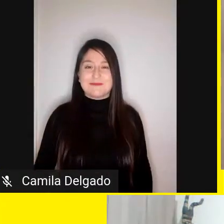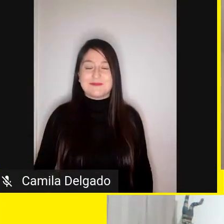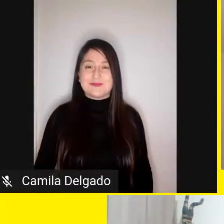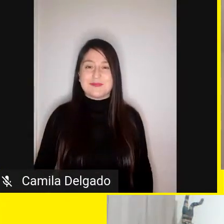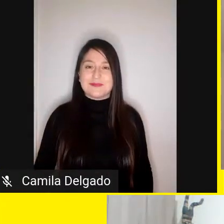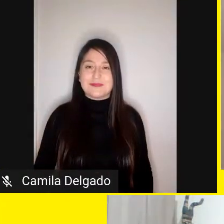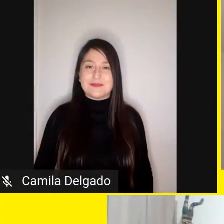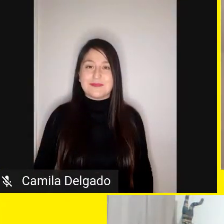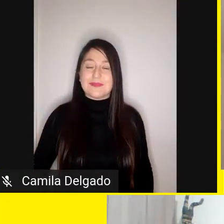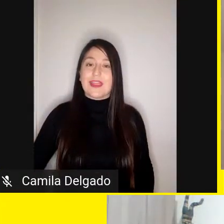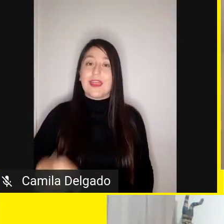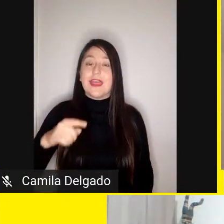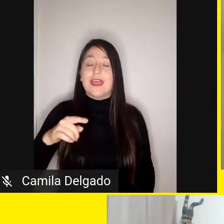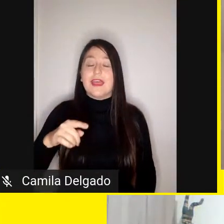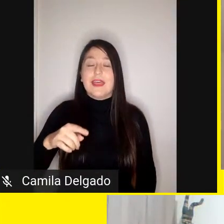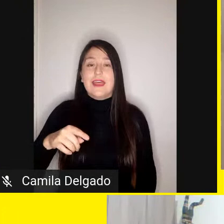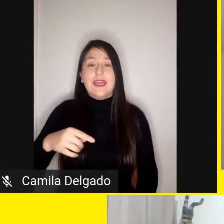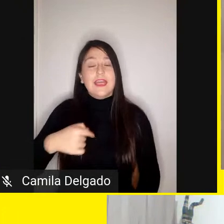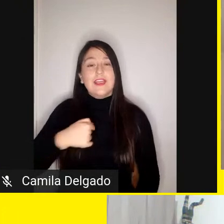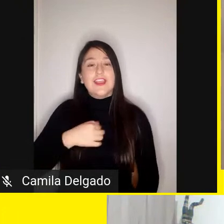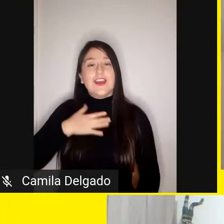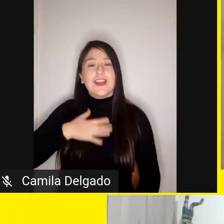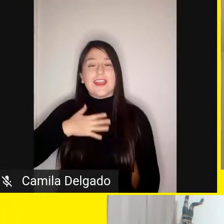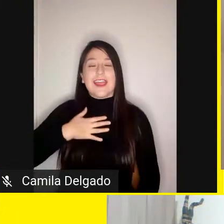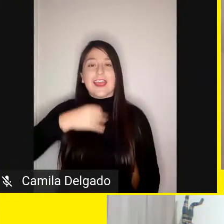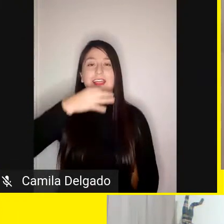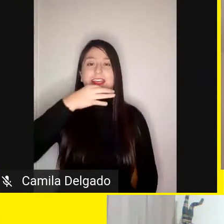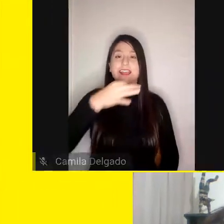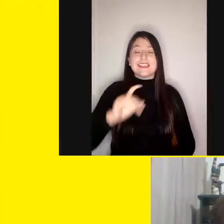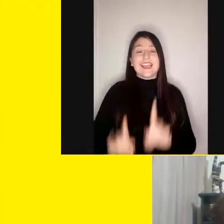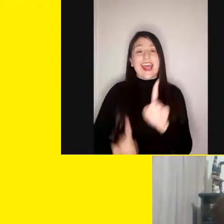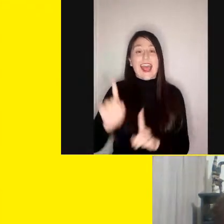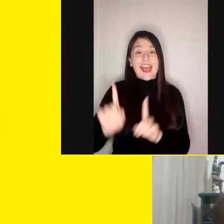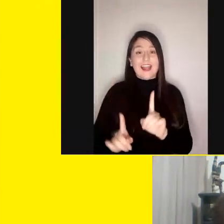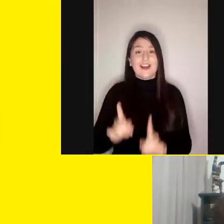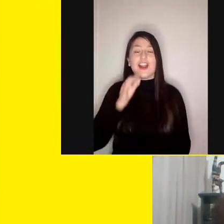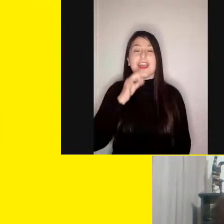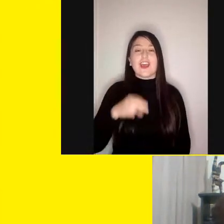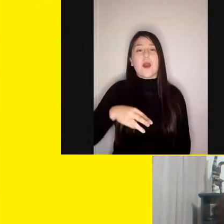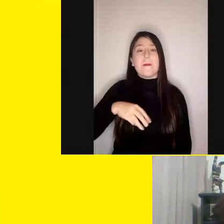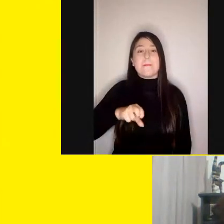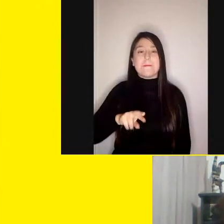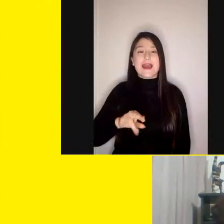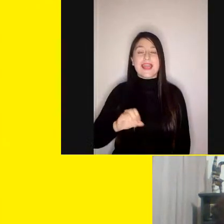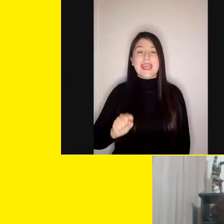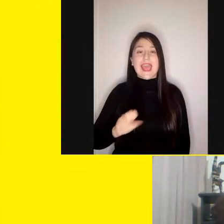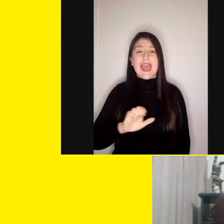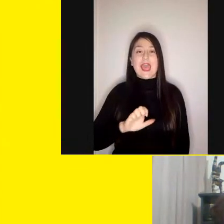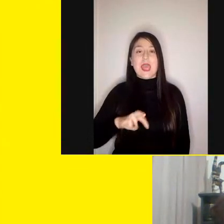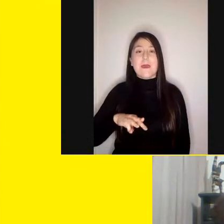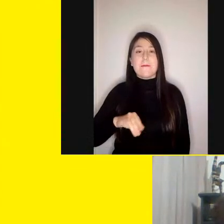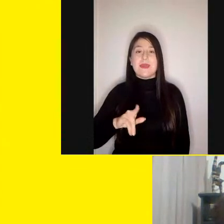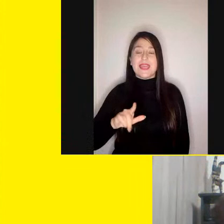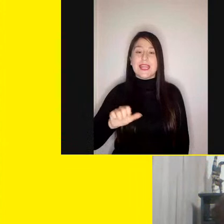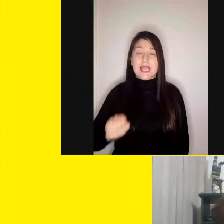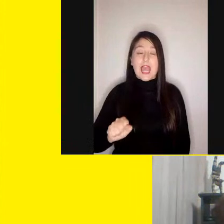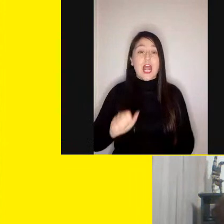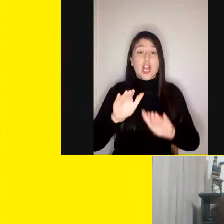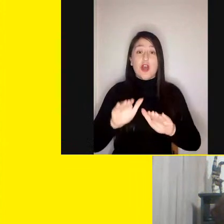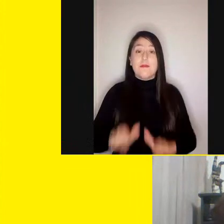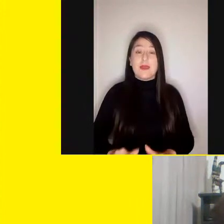Yo quería tomar algo que dijo María Emilia y que tiene también que ver con la experiencia de Aide,